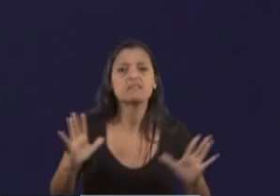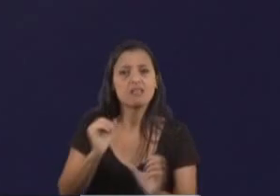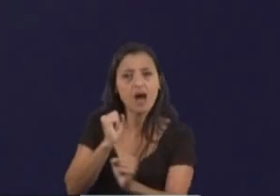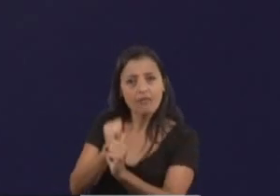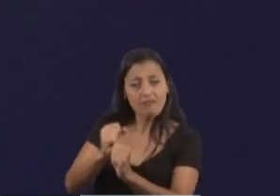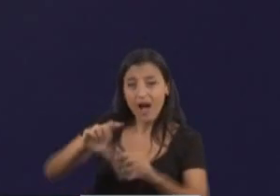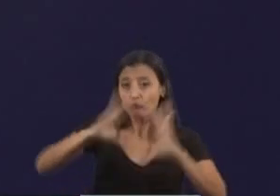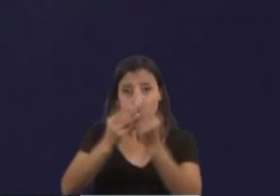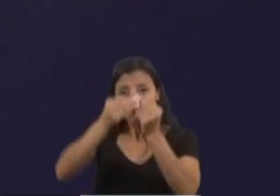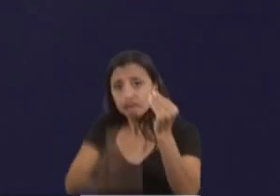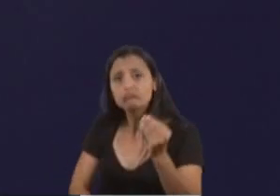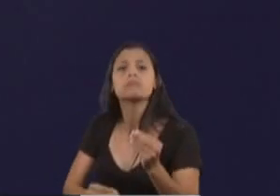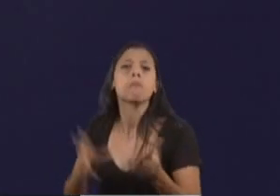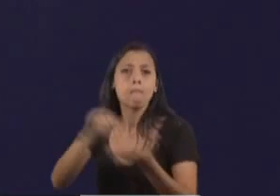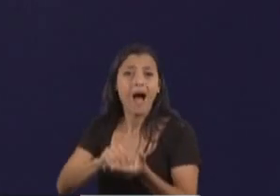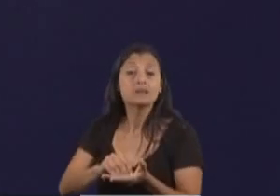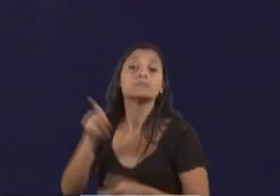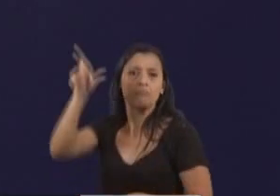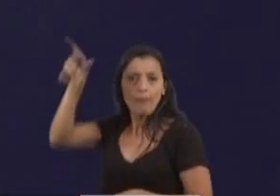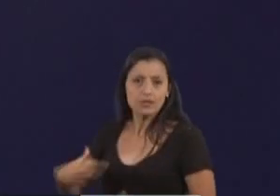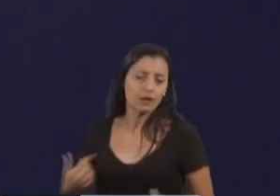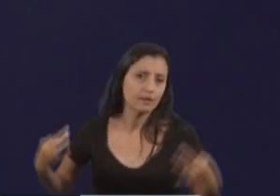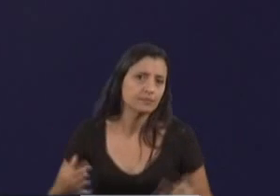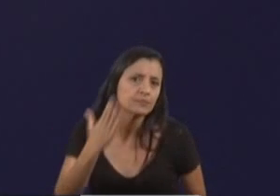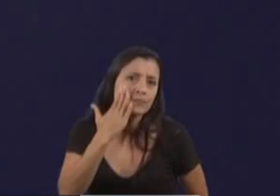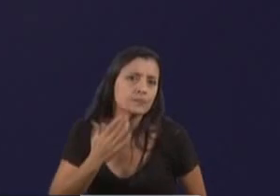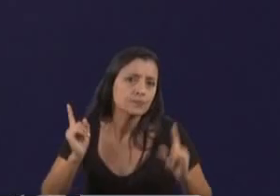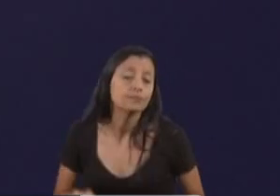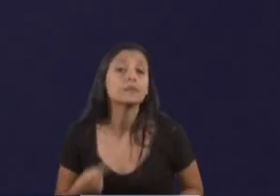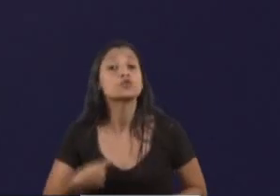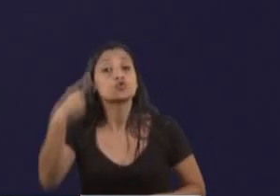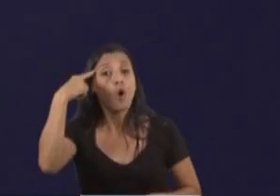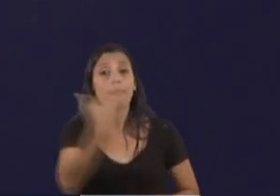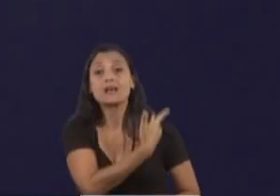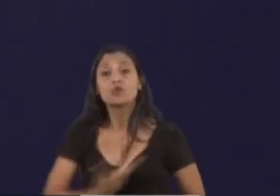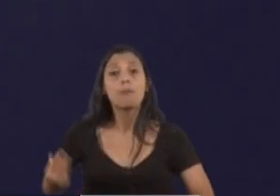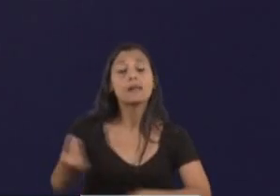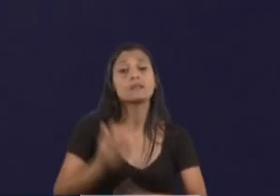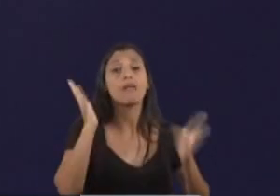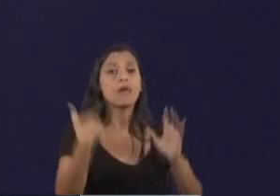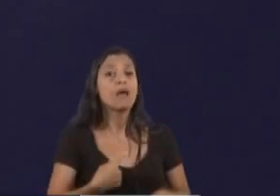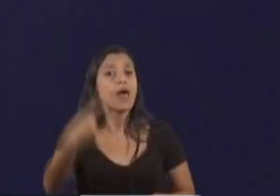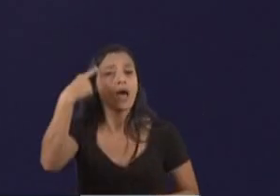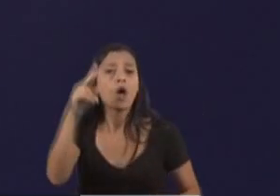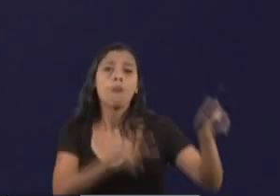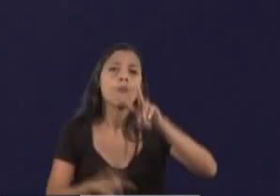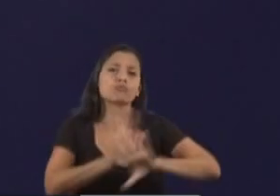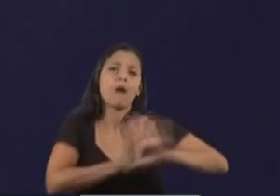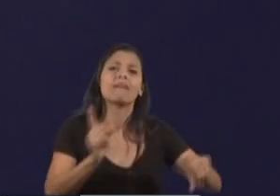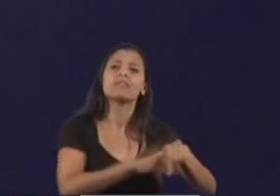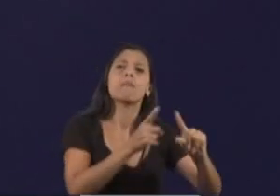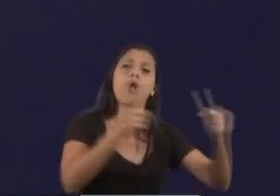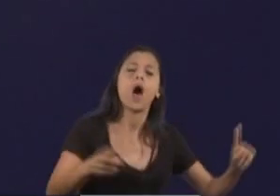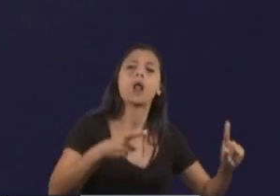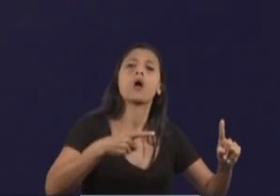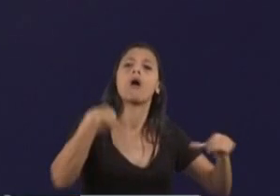sino que además es una excelentísima persona. Entiendo que el presidente lo que ha optado es no dilatar más los tiempos